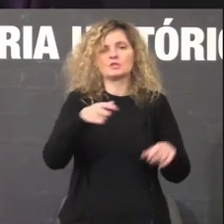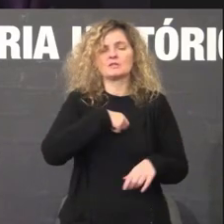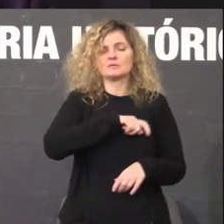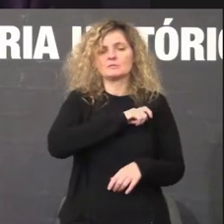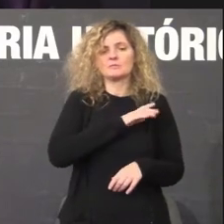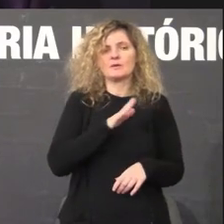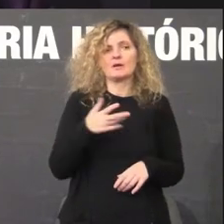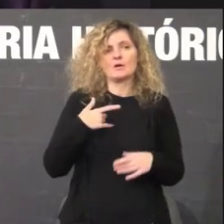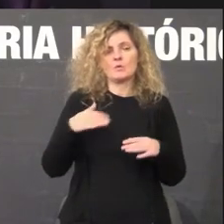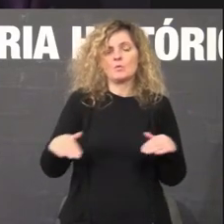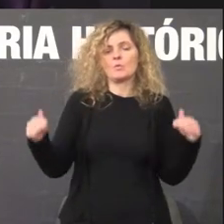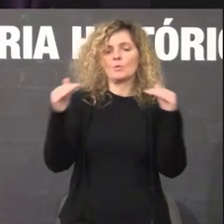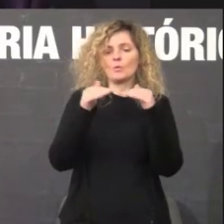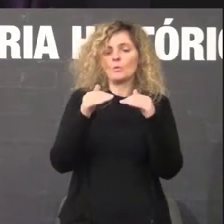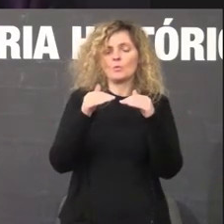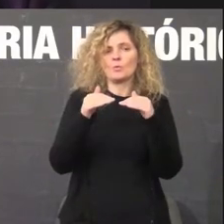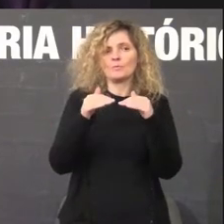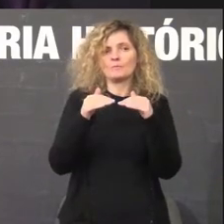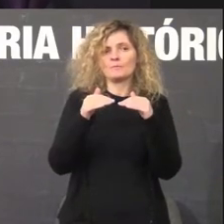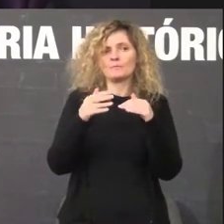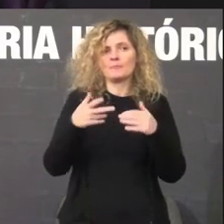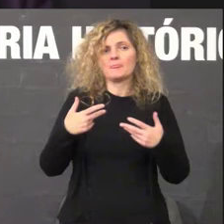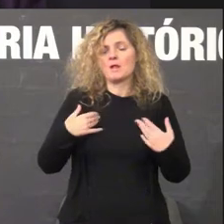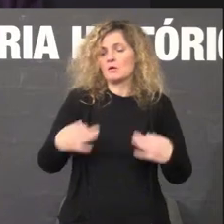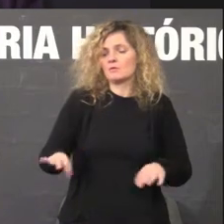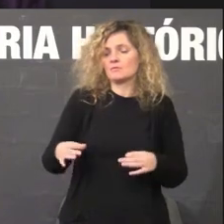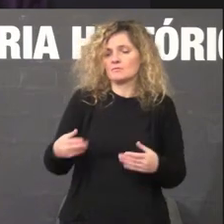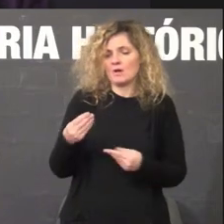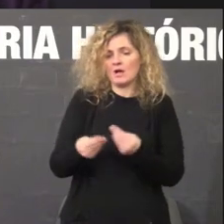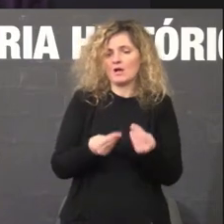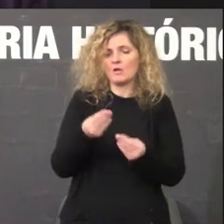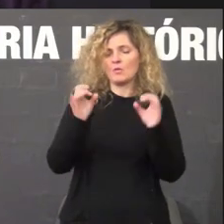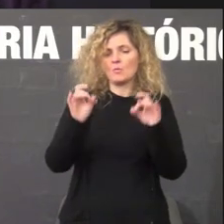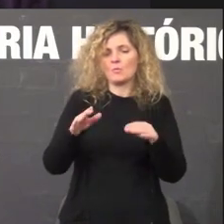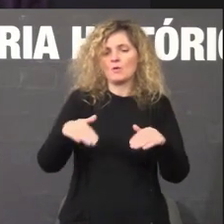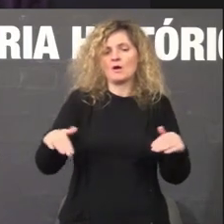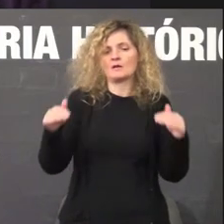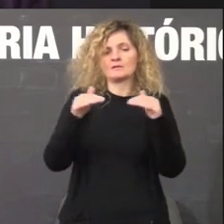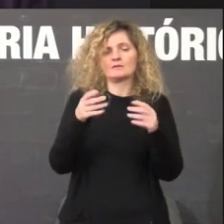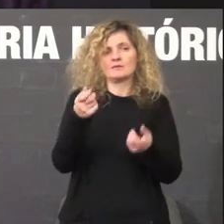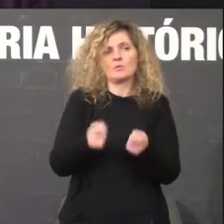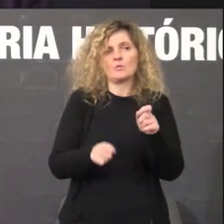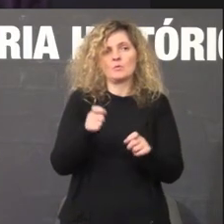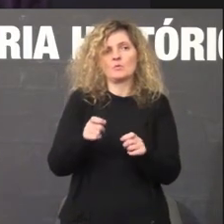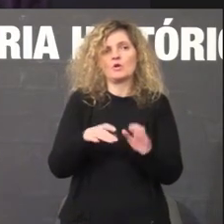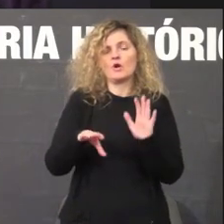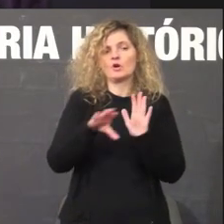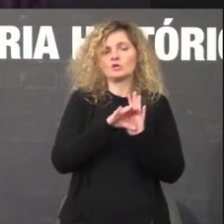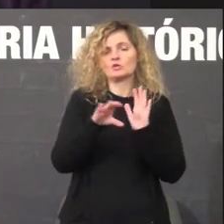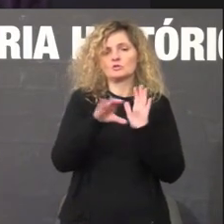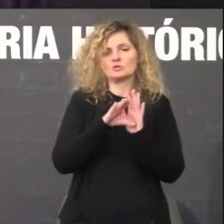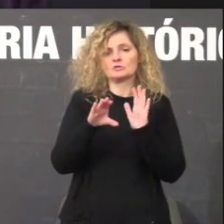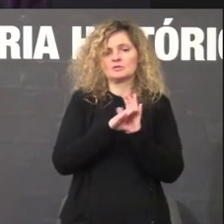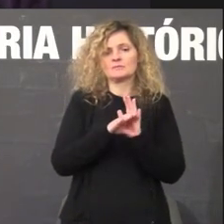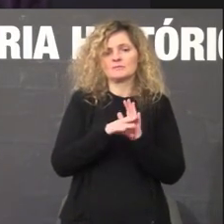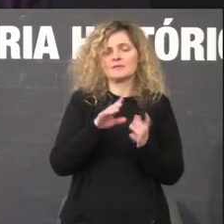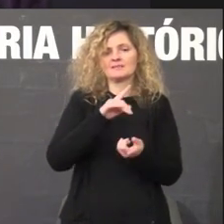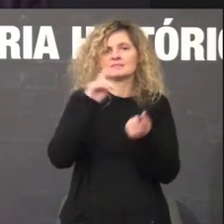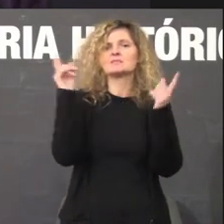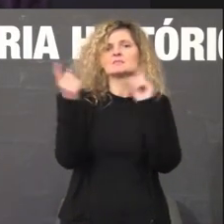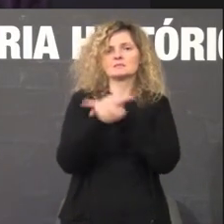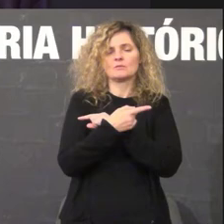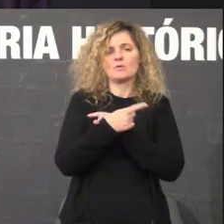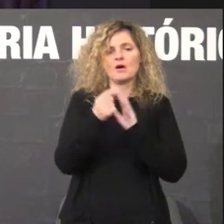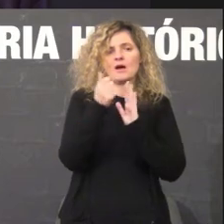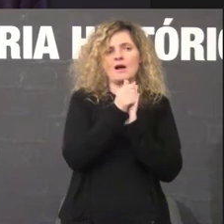español como nosotros, y tan campechano, que sea juzgado en este país, y que la Constitución... se cambie en